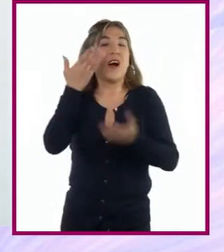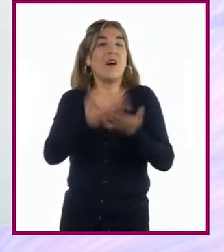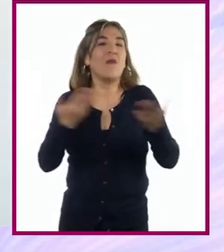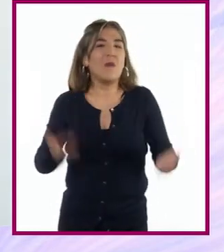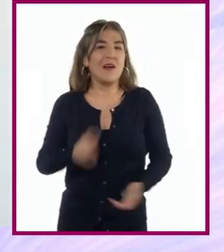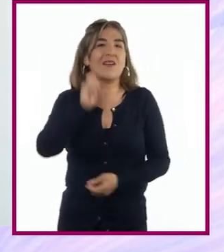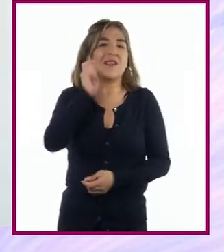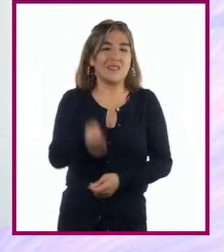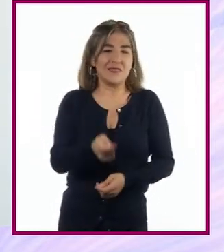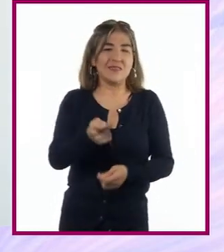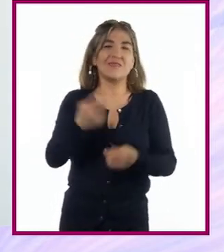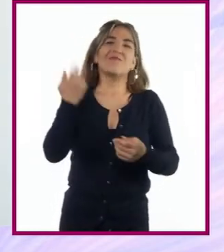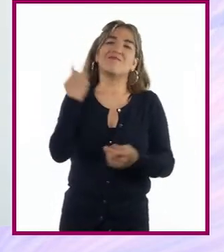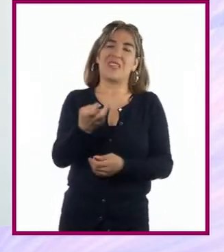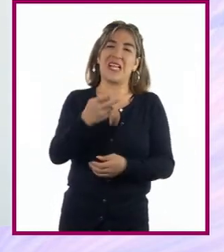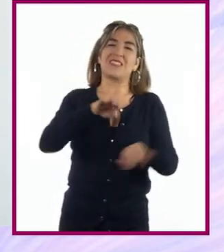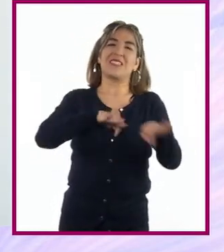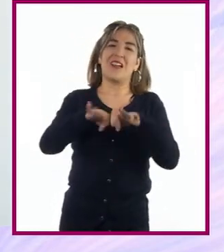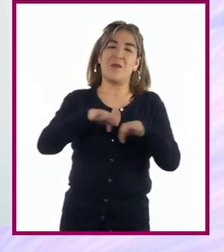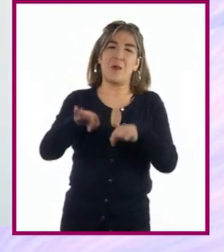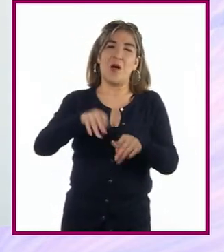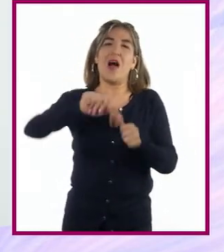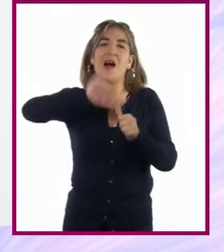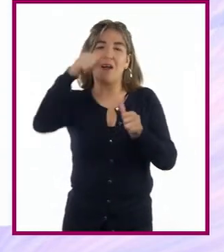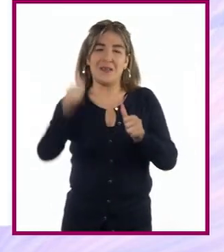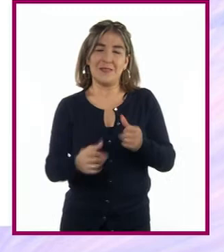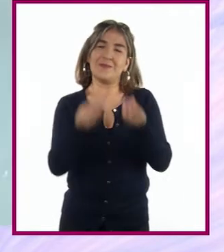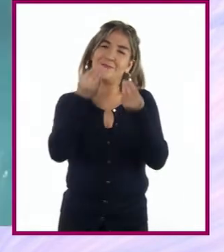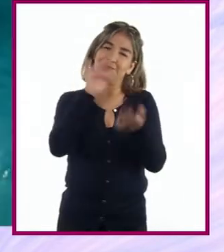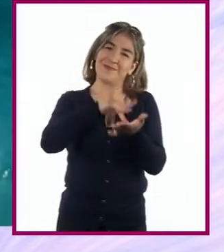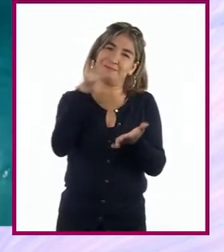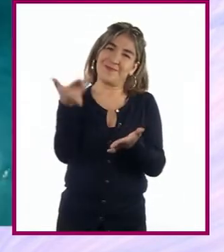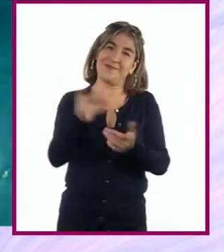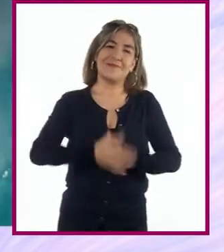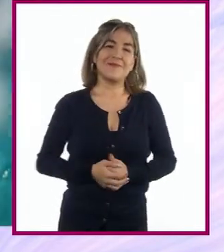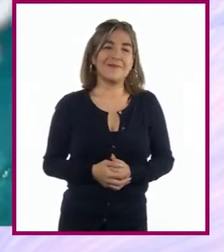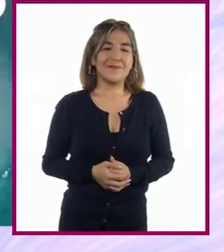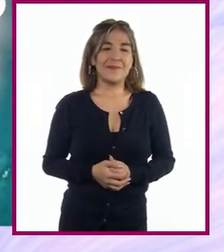el mercado del arte. Muchas gracias.